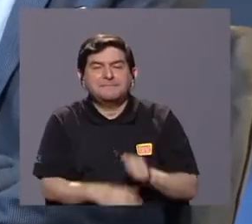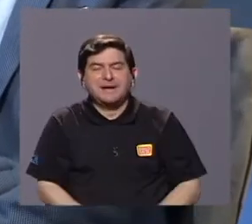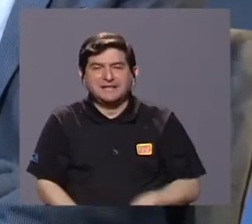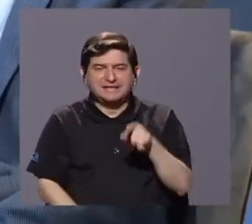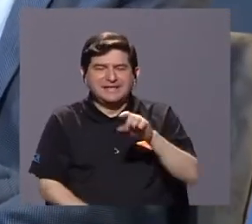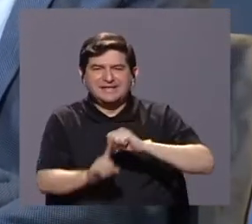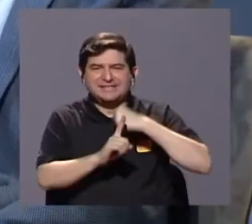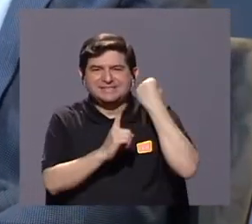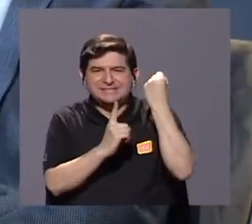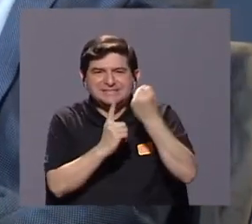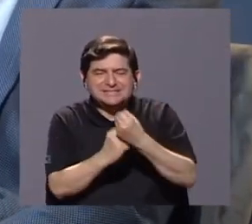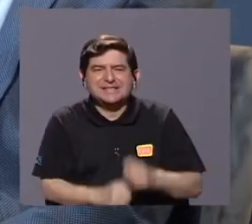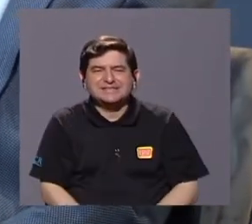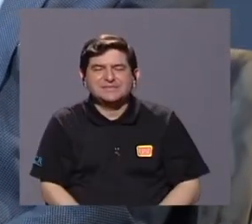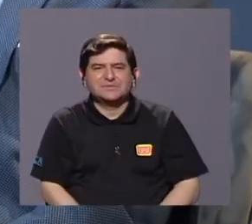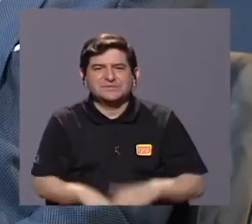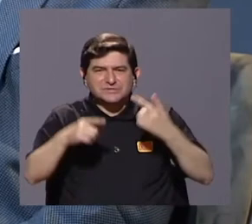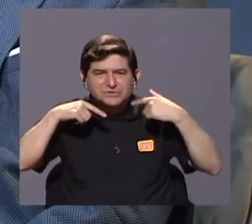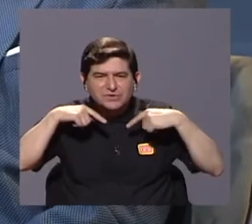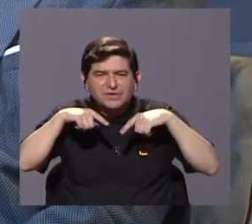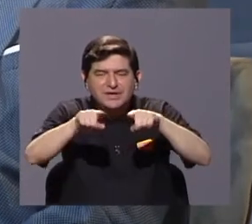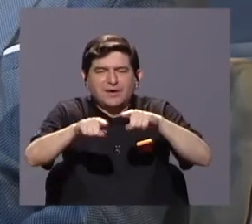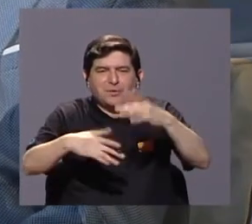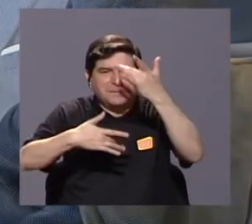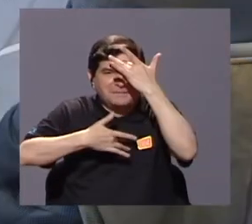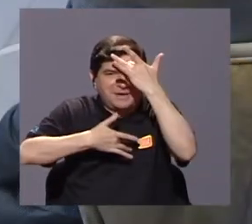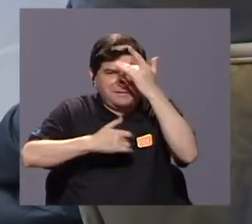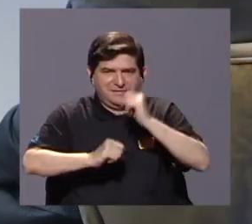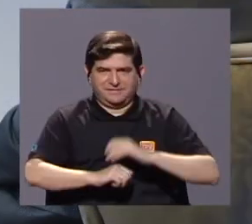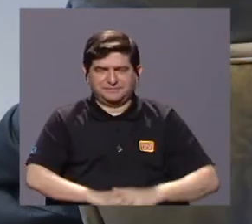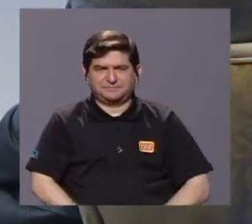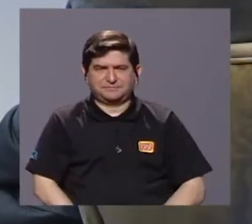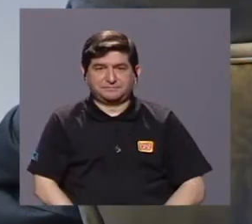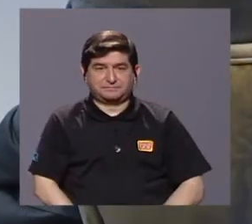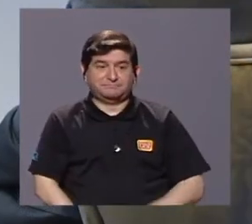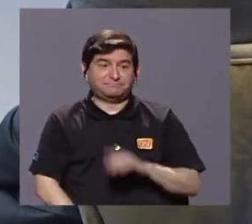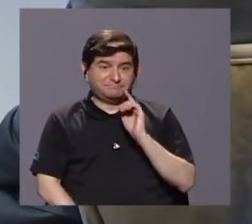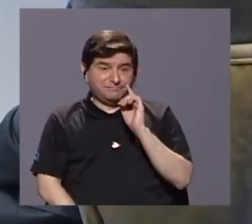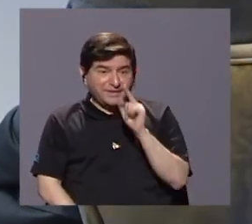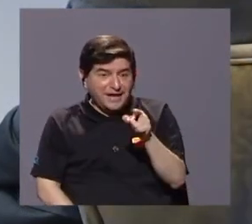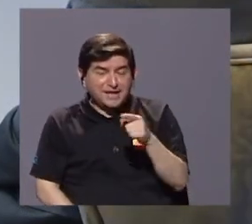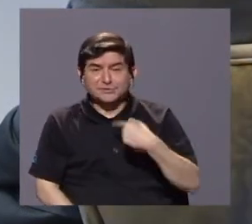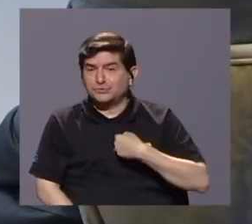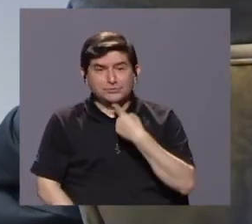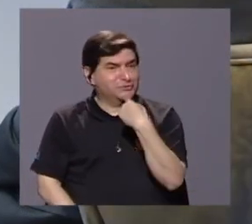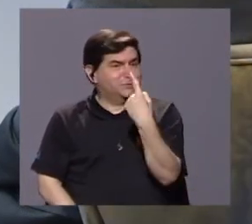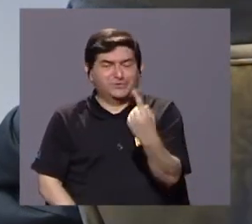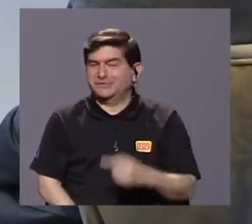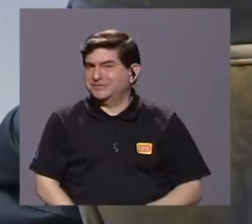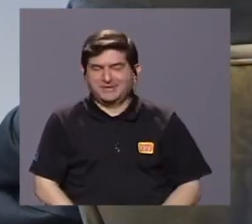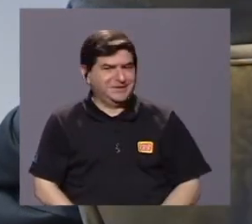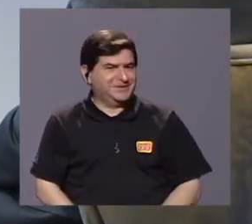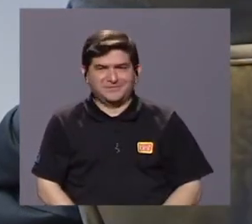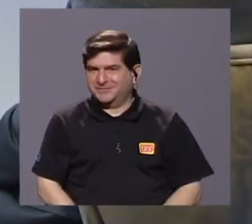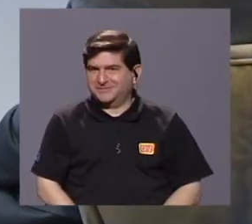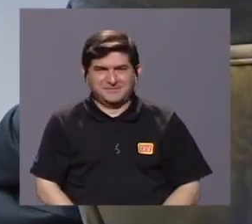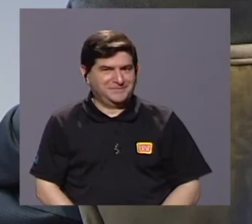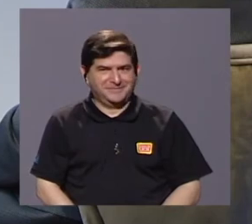comorbilidad. ¿Qué quiere decir usted con esto? Bueno, es que eso no lo digo yo. Yo más bien